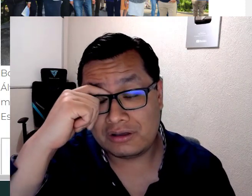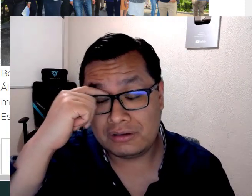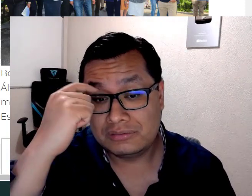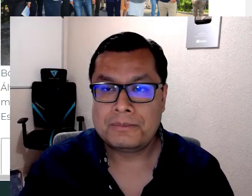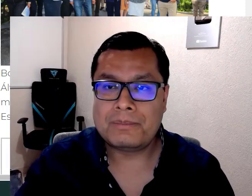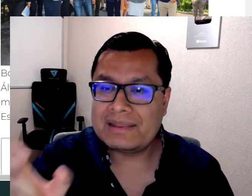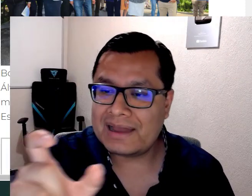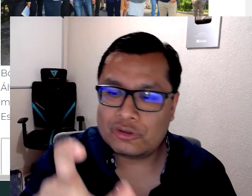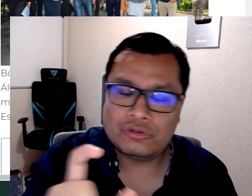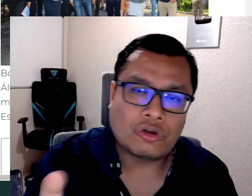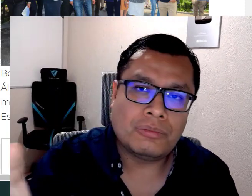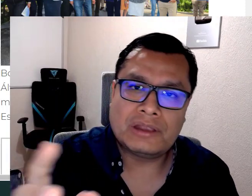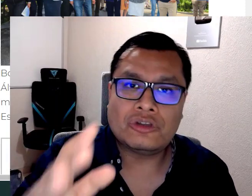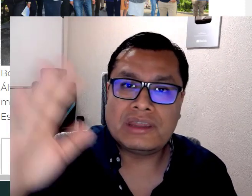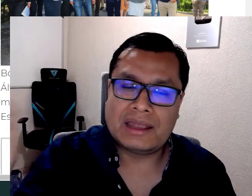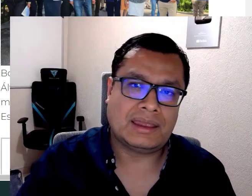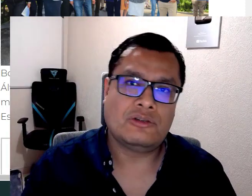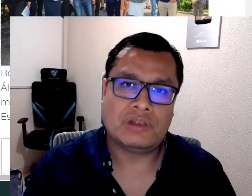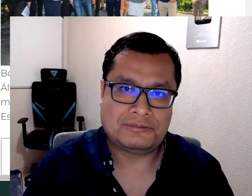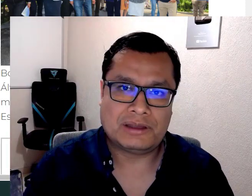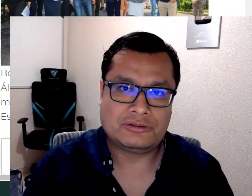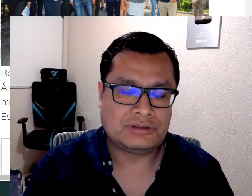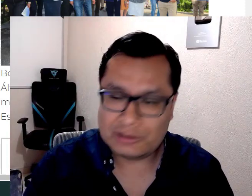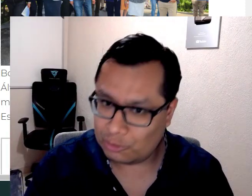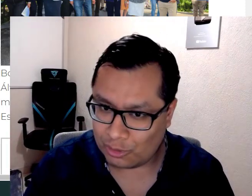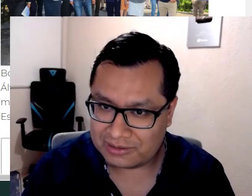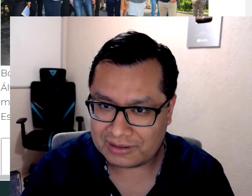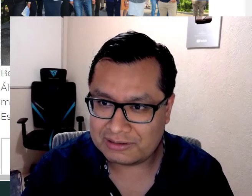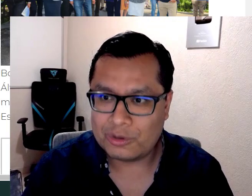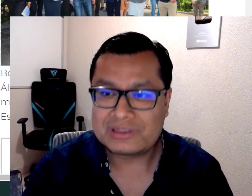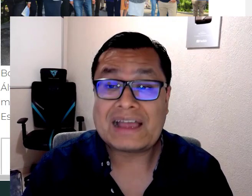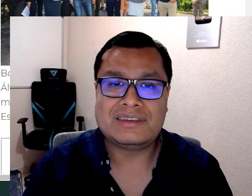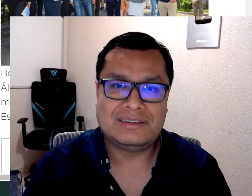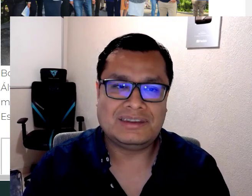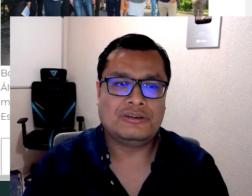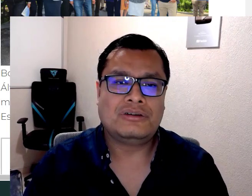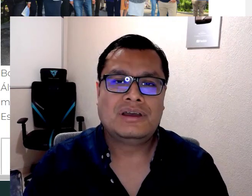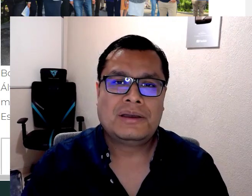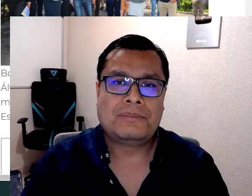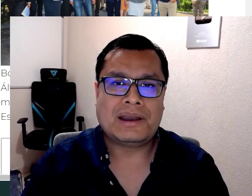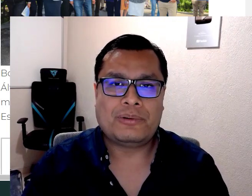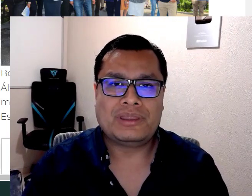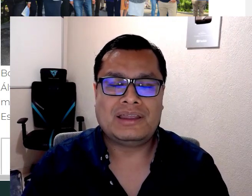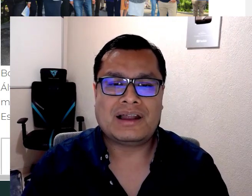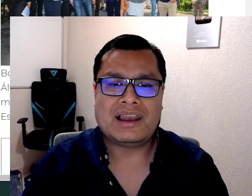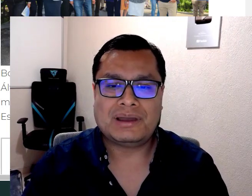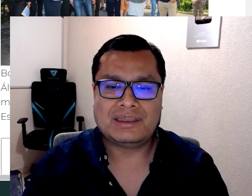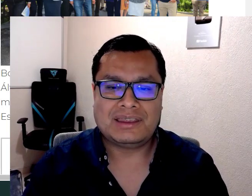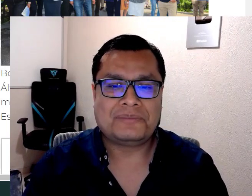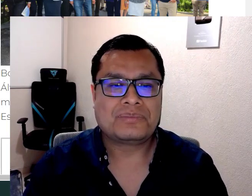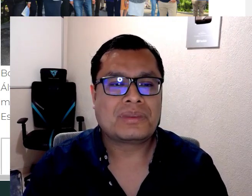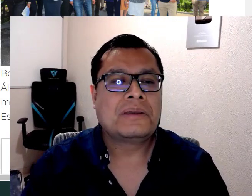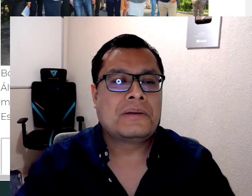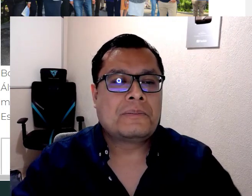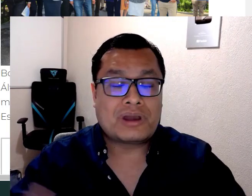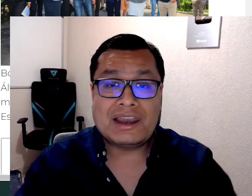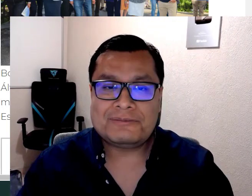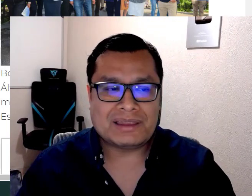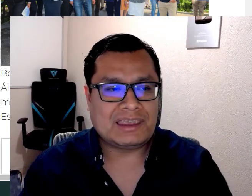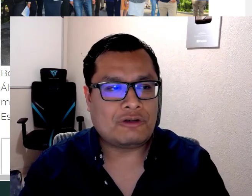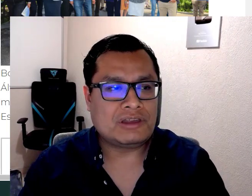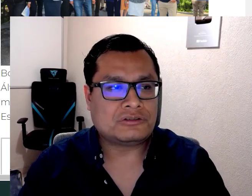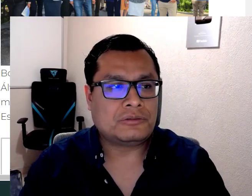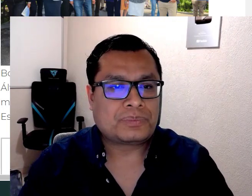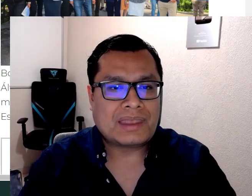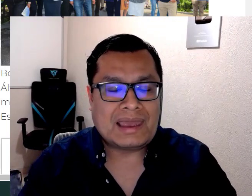periódico mandar tus documentos y que tienen un espacio o sea no es así como tan sencillo para poder entrar a la mañanera porque